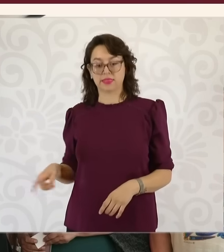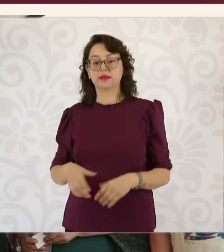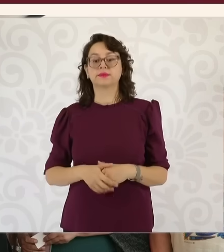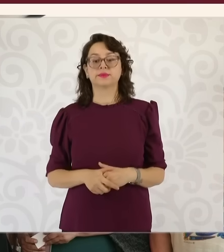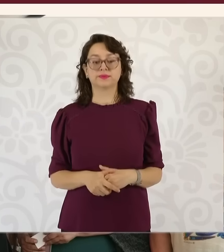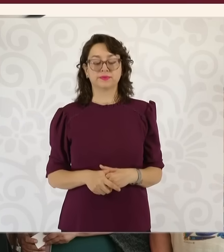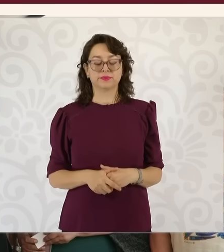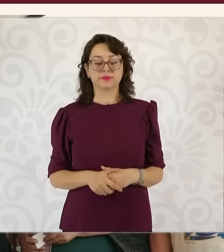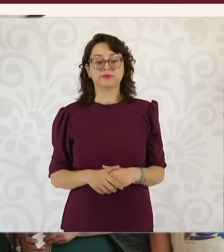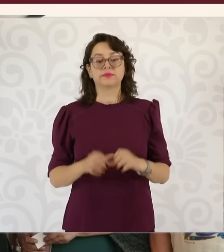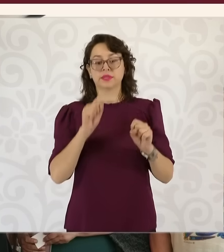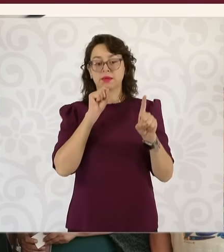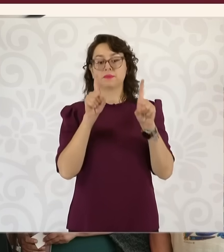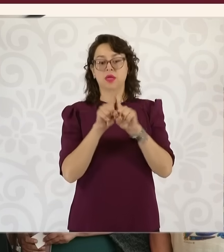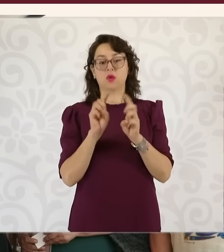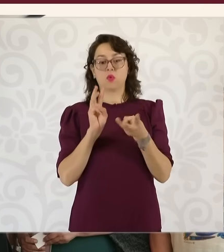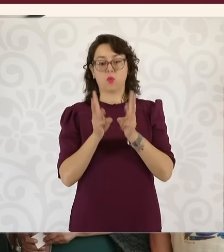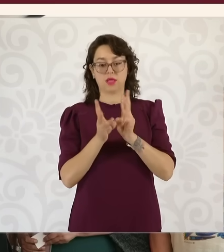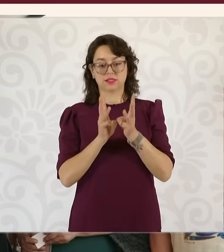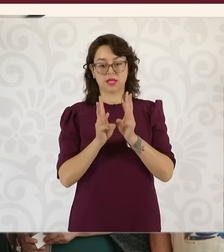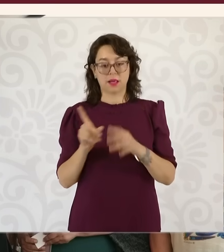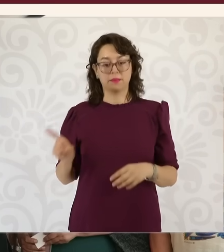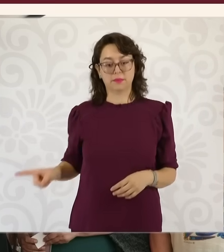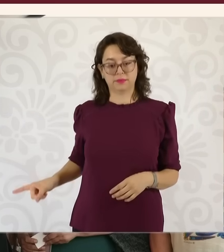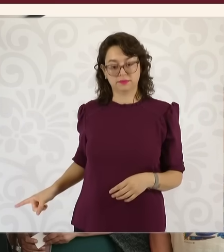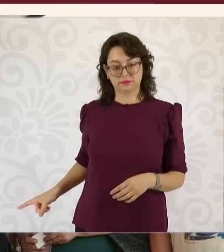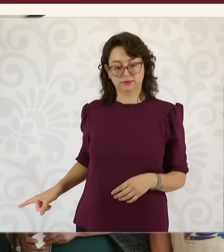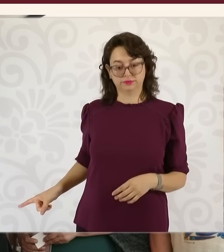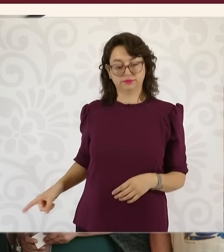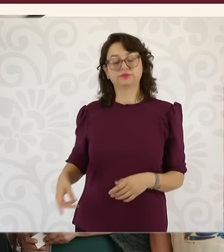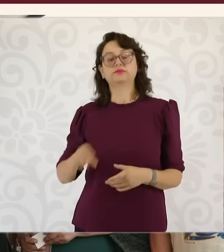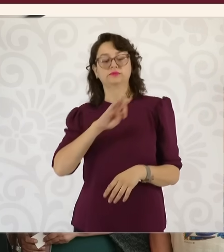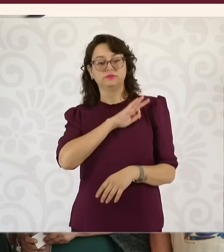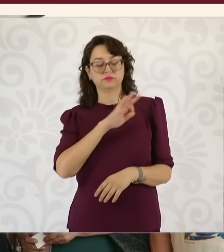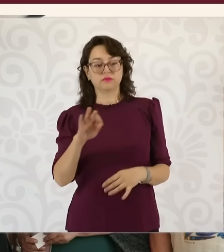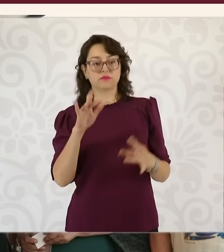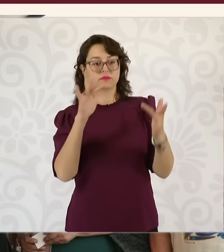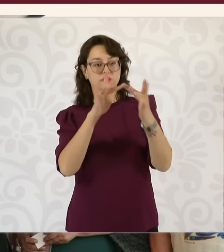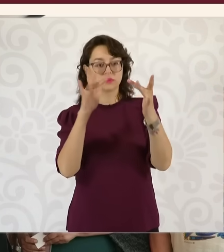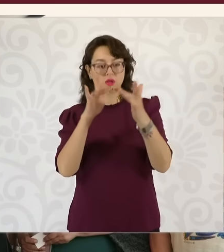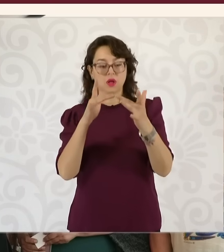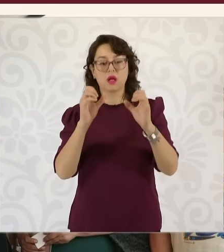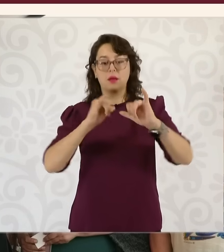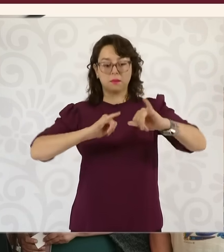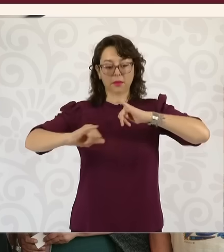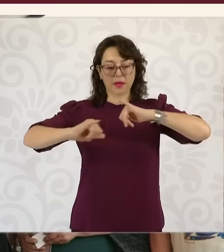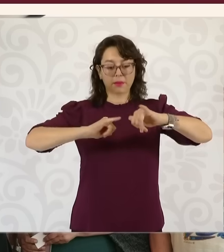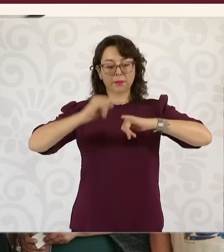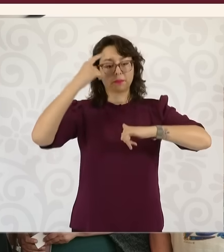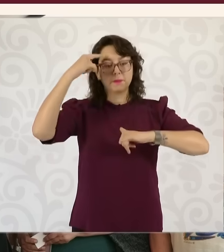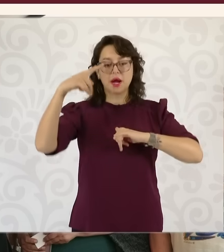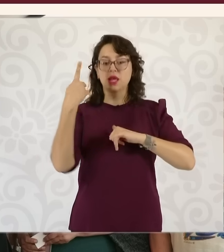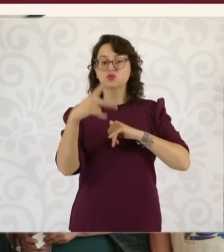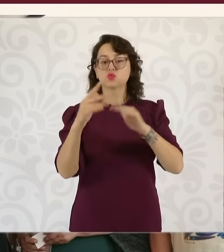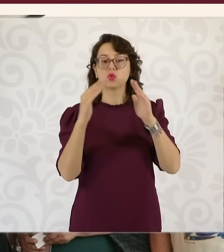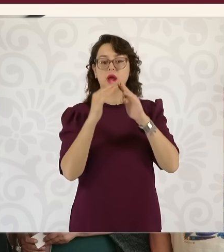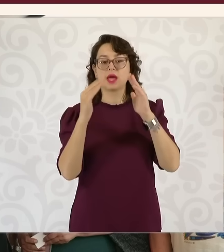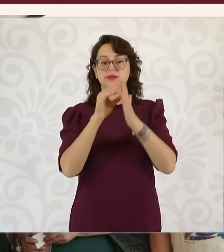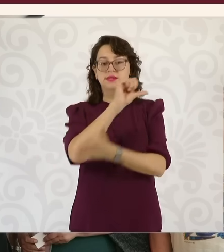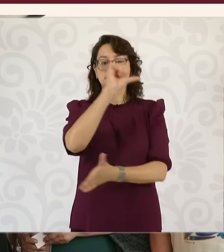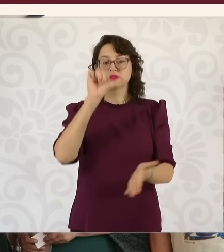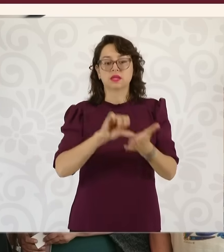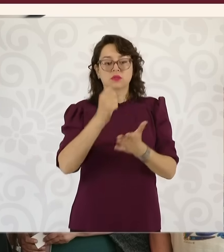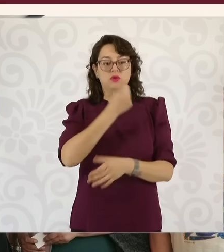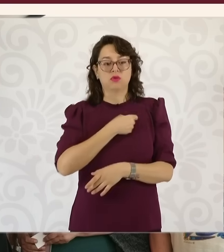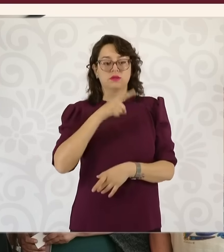800-298-1150 o a través del WhatsApp, en el cual podrán identificar cuál es el centro de salud más cercano a su comunidad,